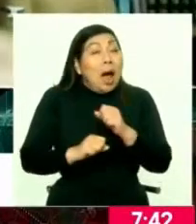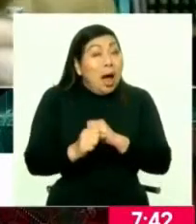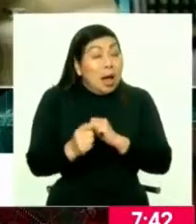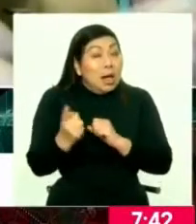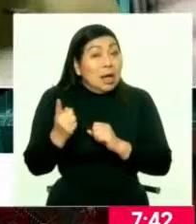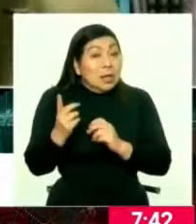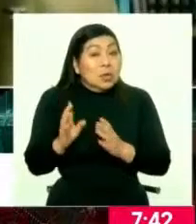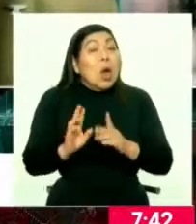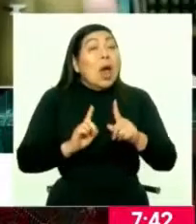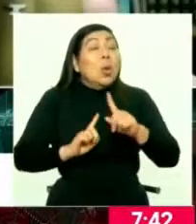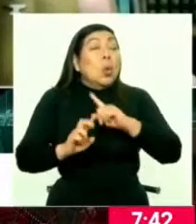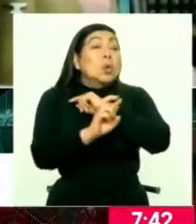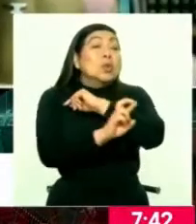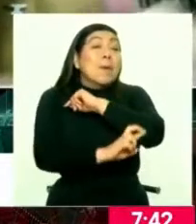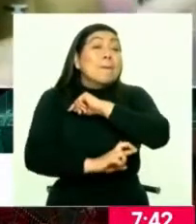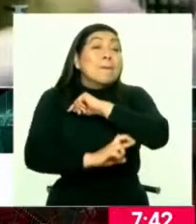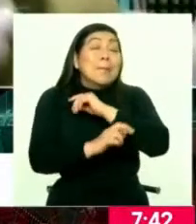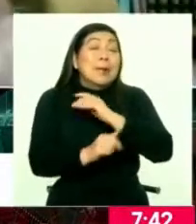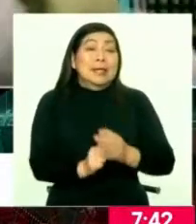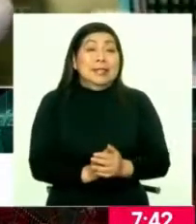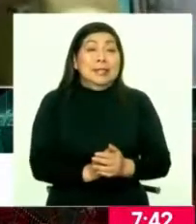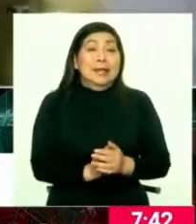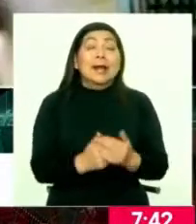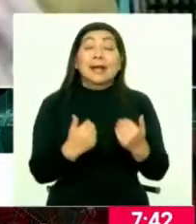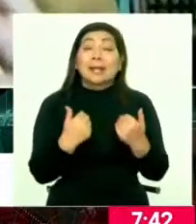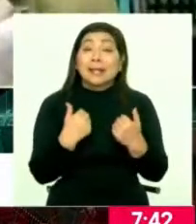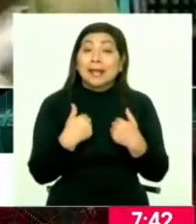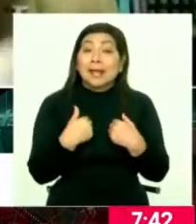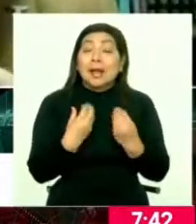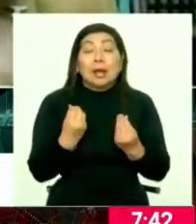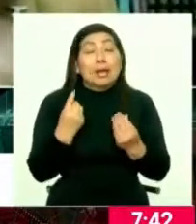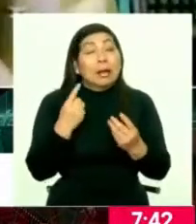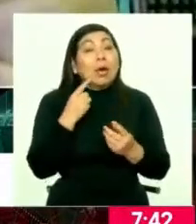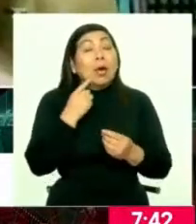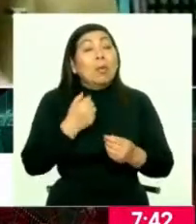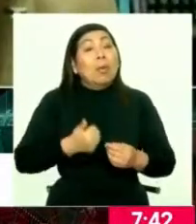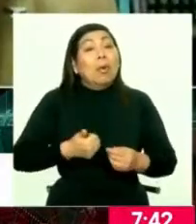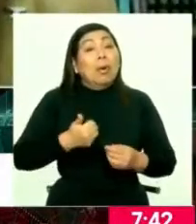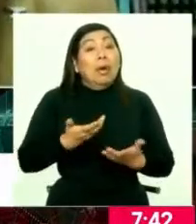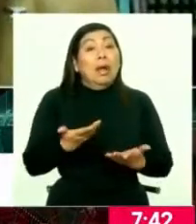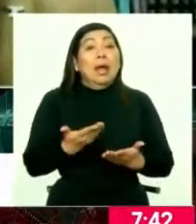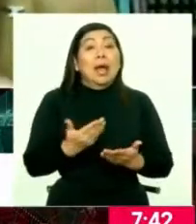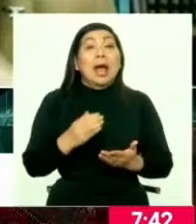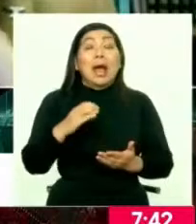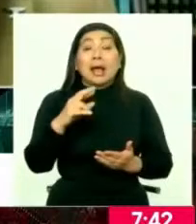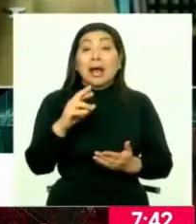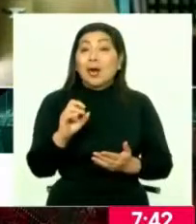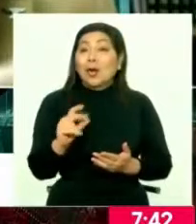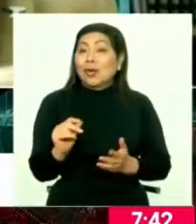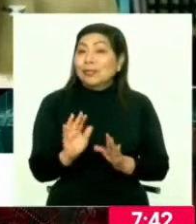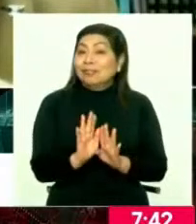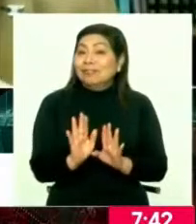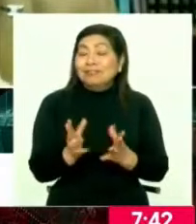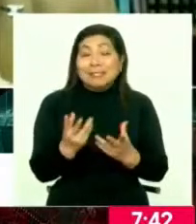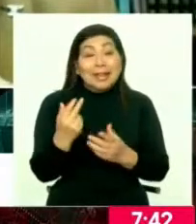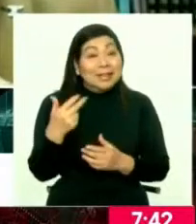hay algunos países que tienen todavía como jefe de Estado ahora el rey Carlos III, que ya no quieren